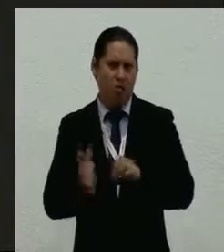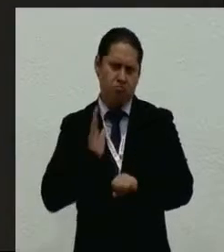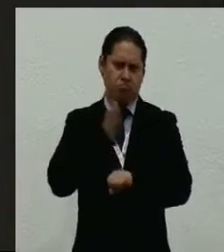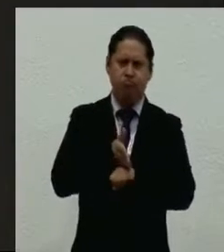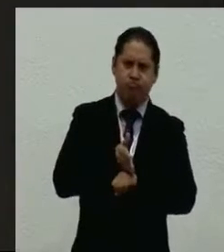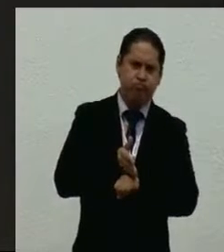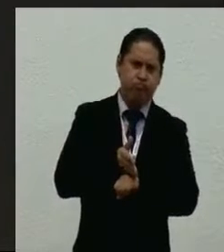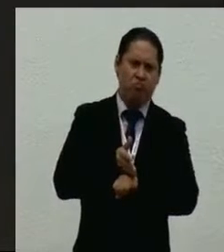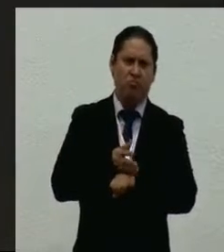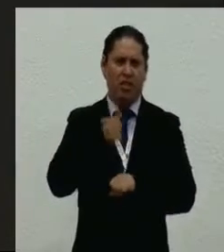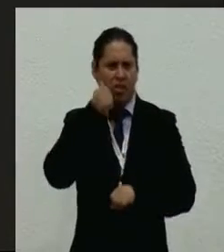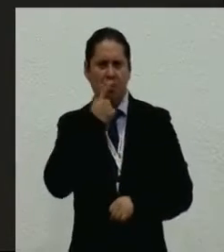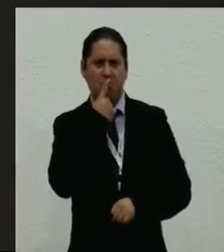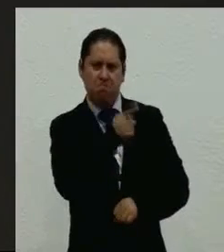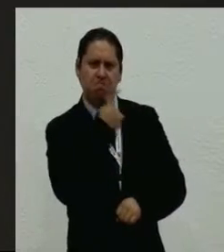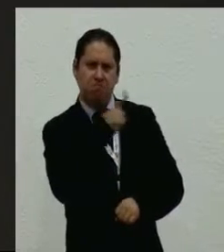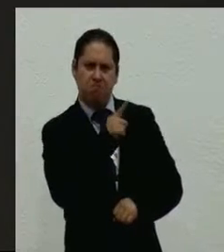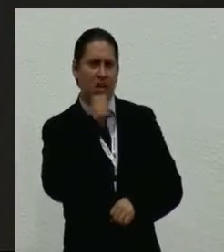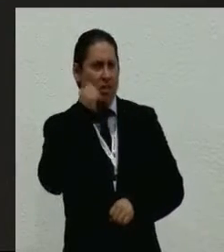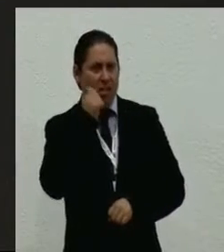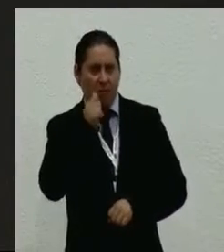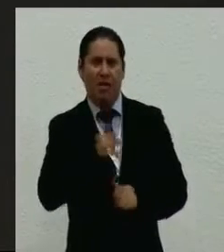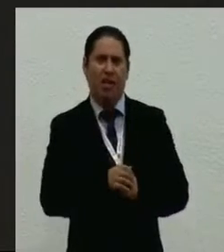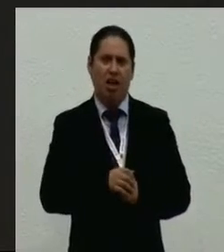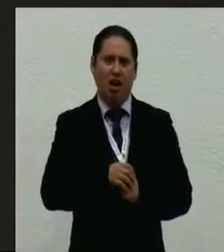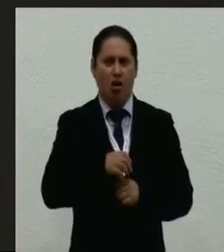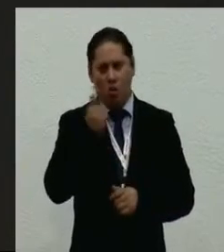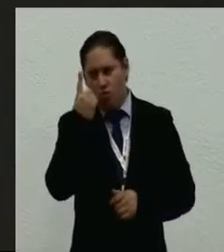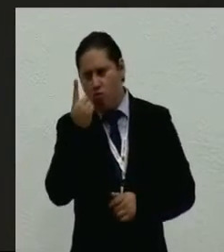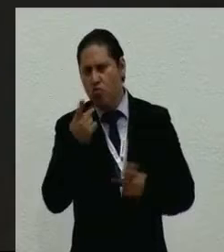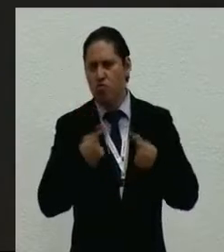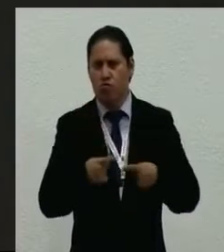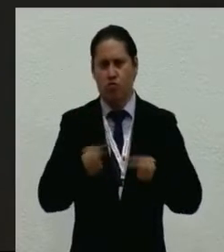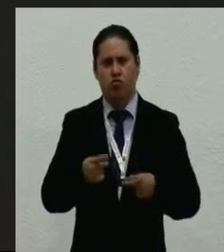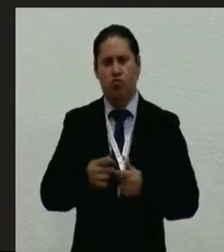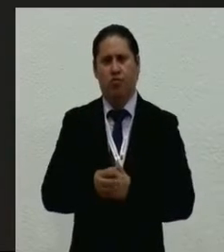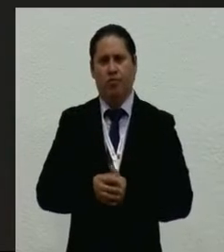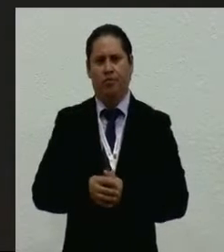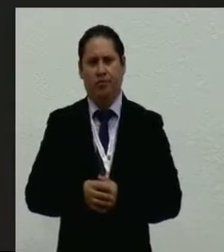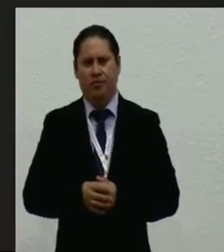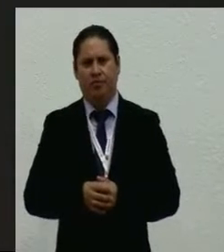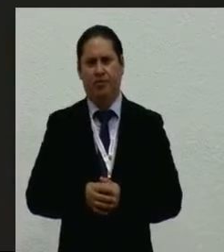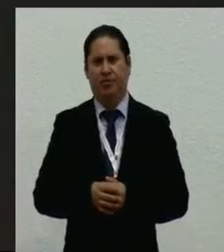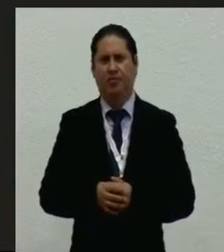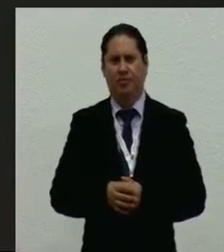sido más criticado que lo ocupe el cargo una persona que